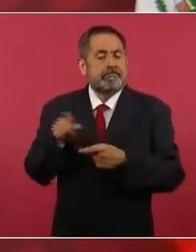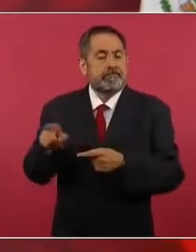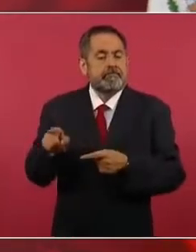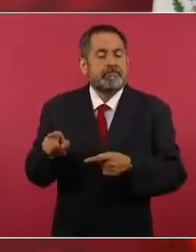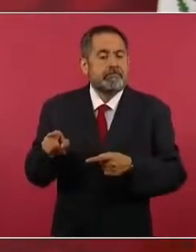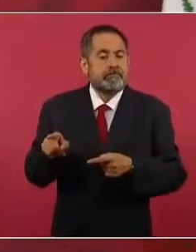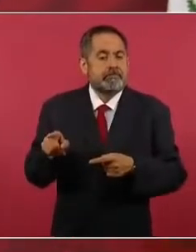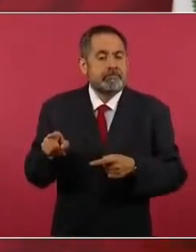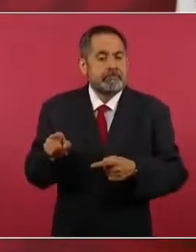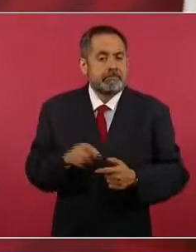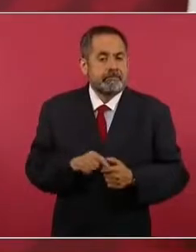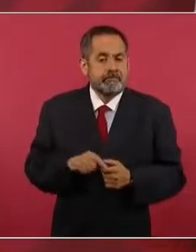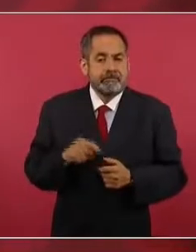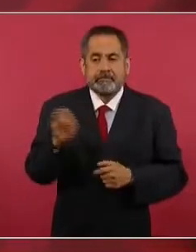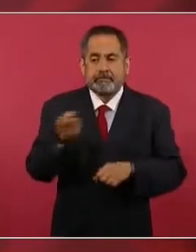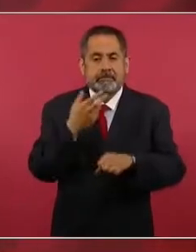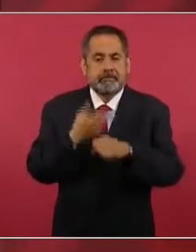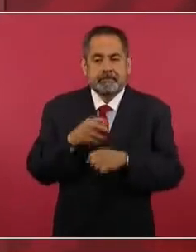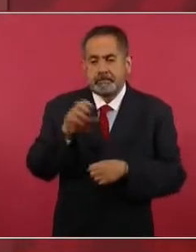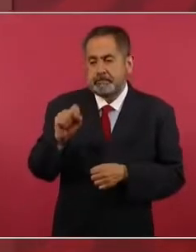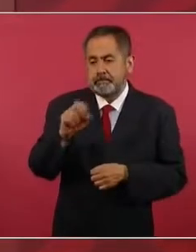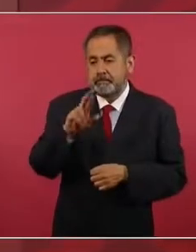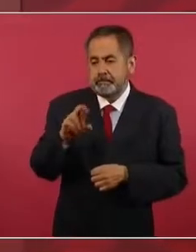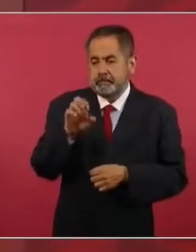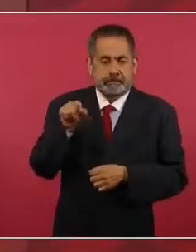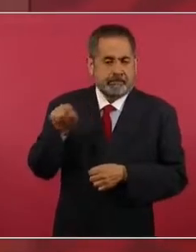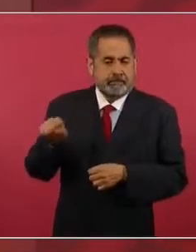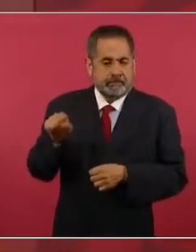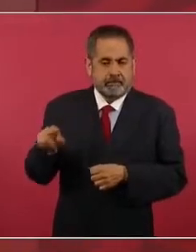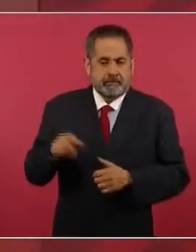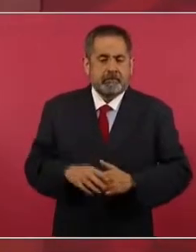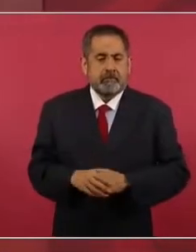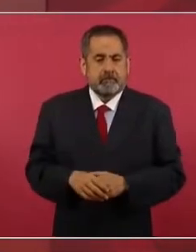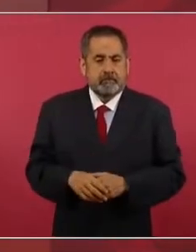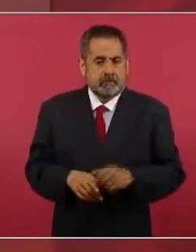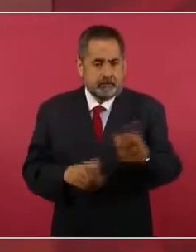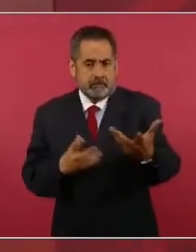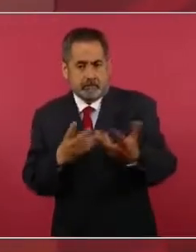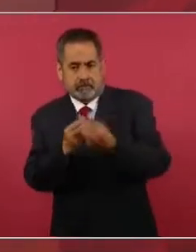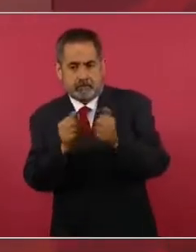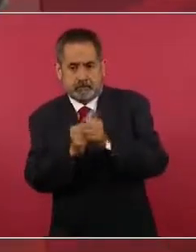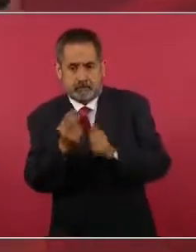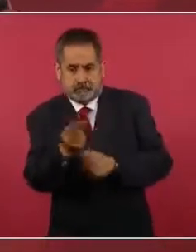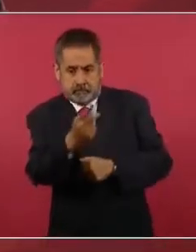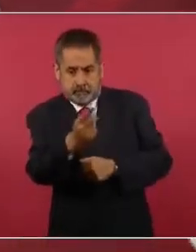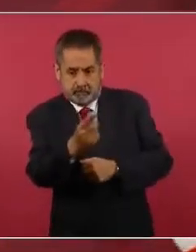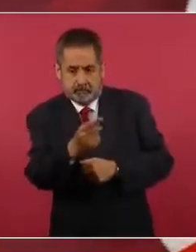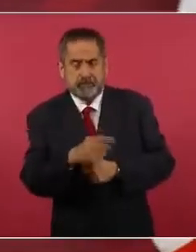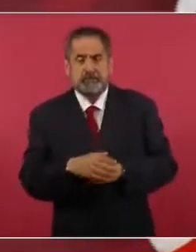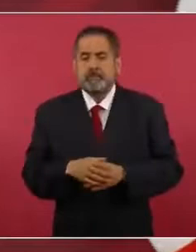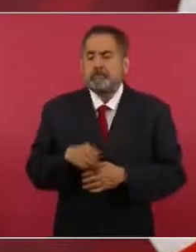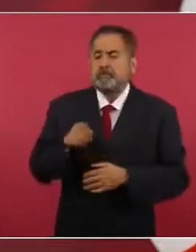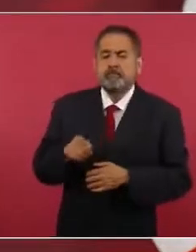en la Secretaría de Relaciones Exteriores. ¿No se va a reunir con usted? Es una reunión que se hace